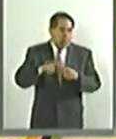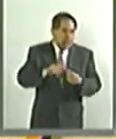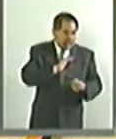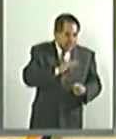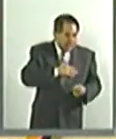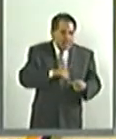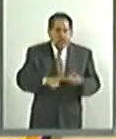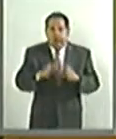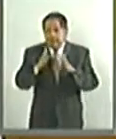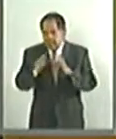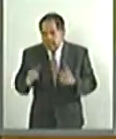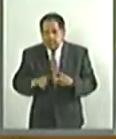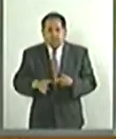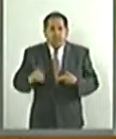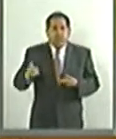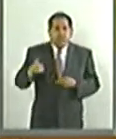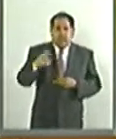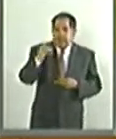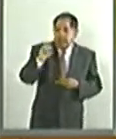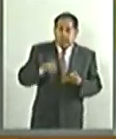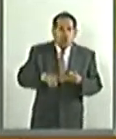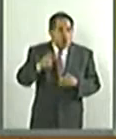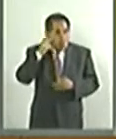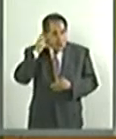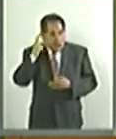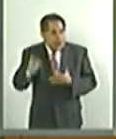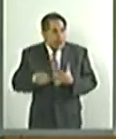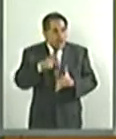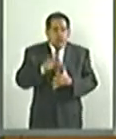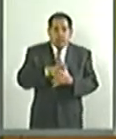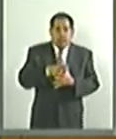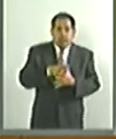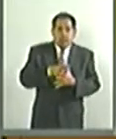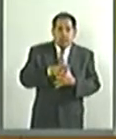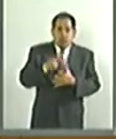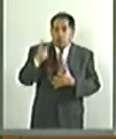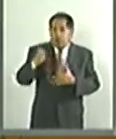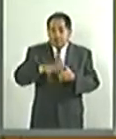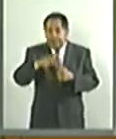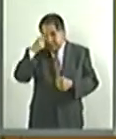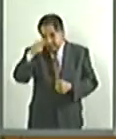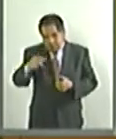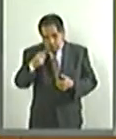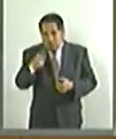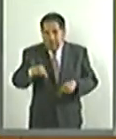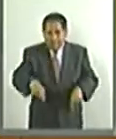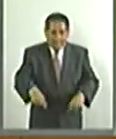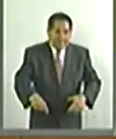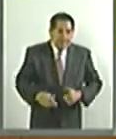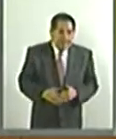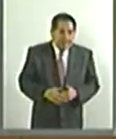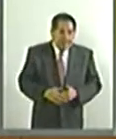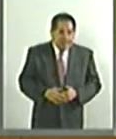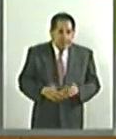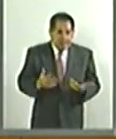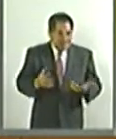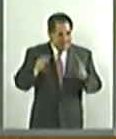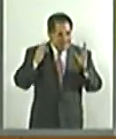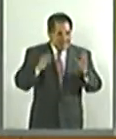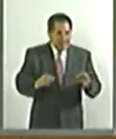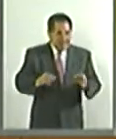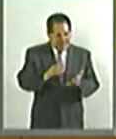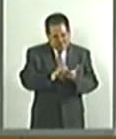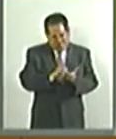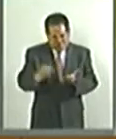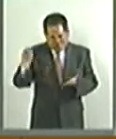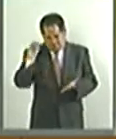España, uno en Francia, en Irán y en Corea, 2 en China y 2 en México. En México, estos 2